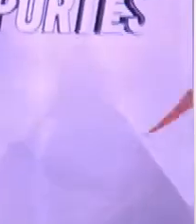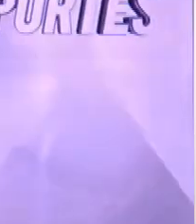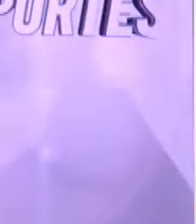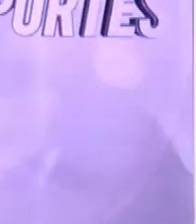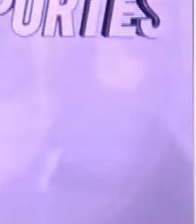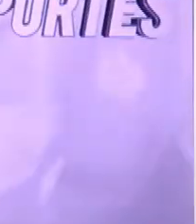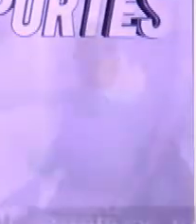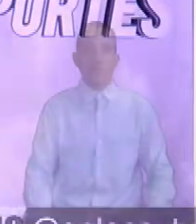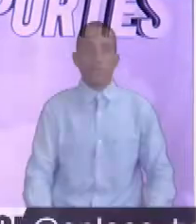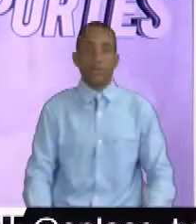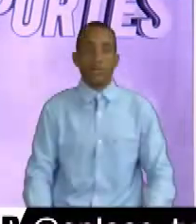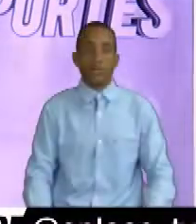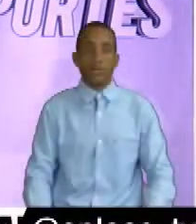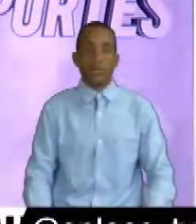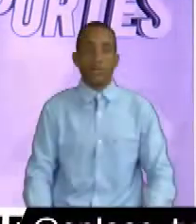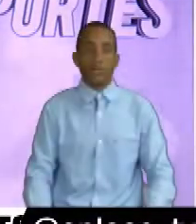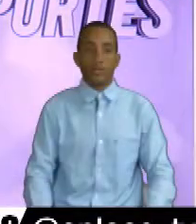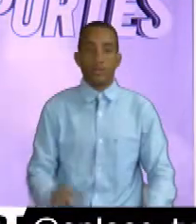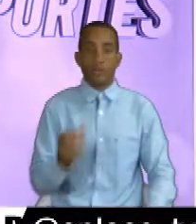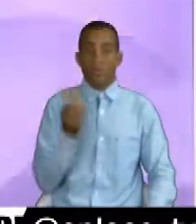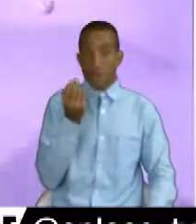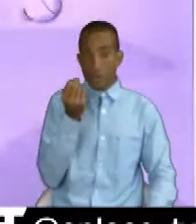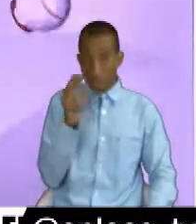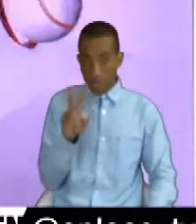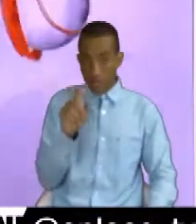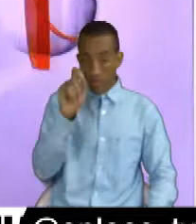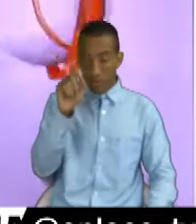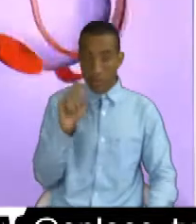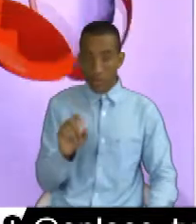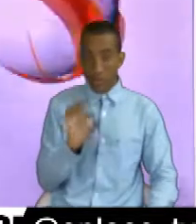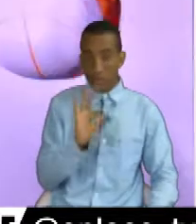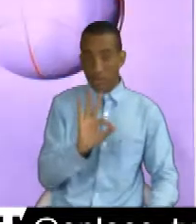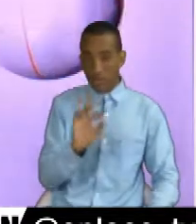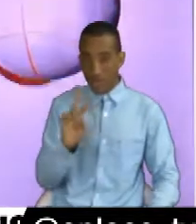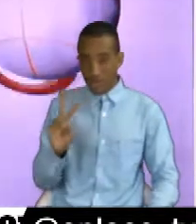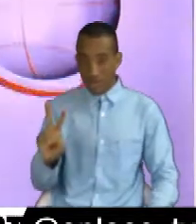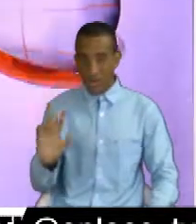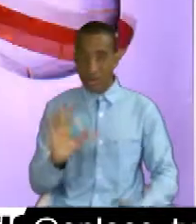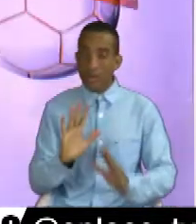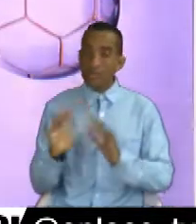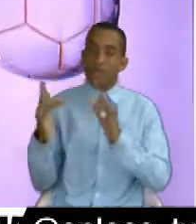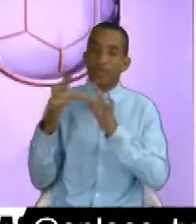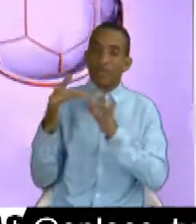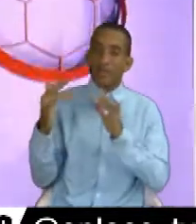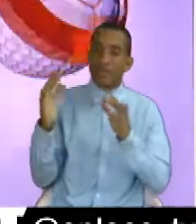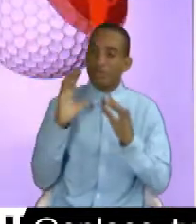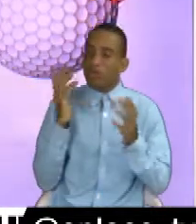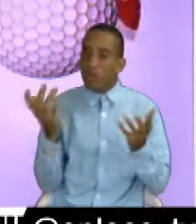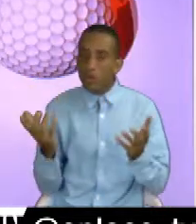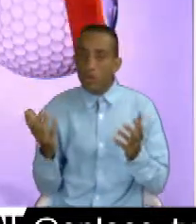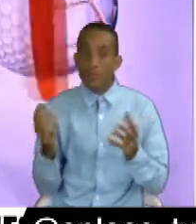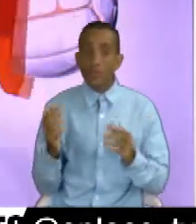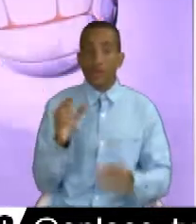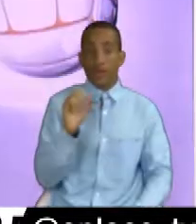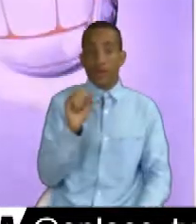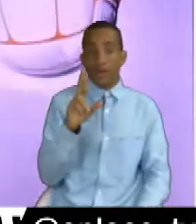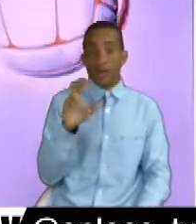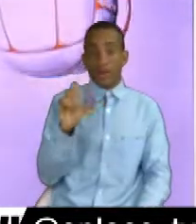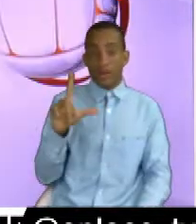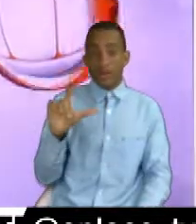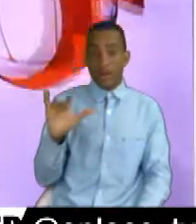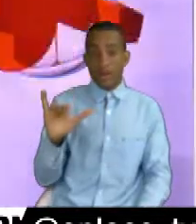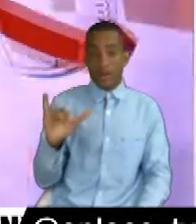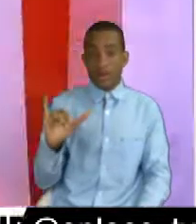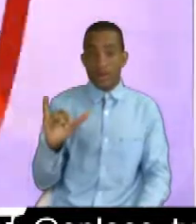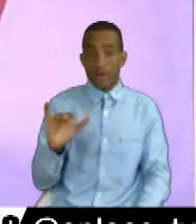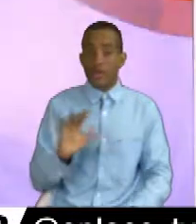Minutos del mediodía. Es momento de establecer contacto a esta hora de la tarde con nuestro compañero Ariel Quiseno Mendoza, quien se encuentra en España, para